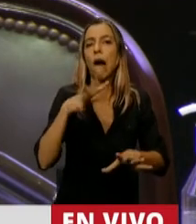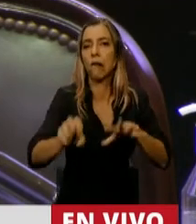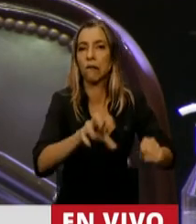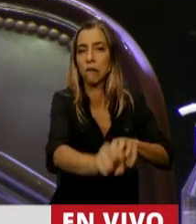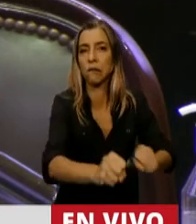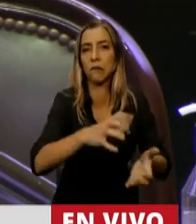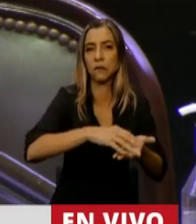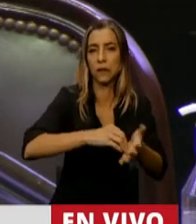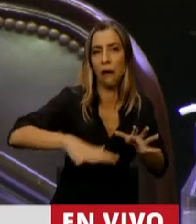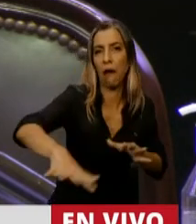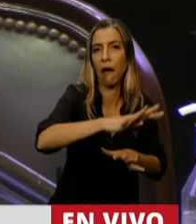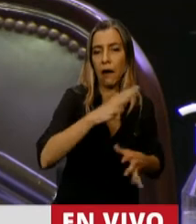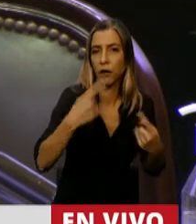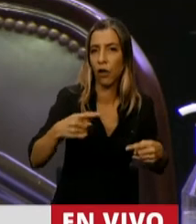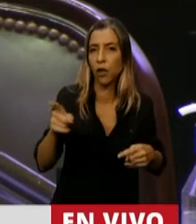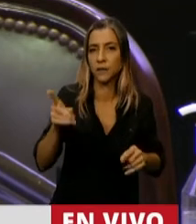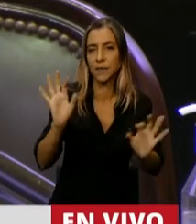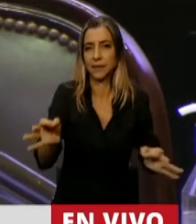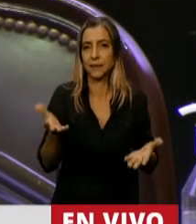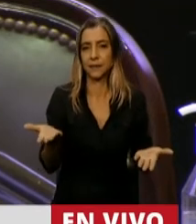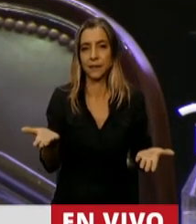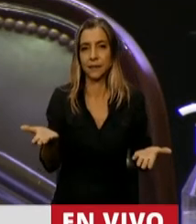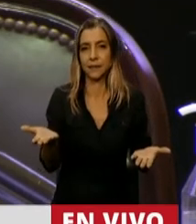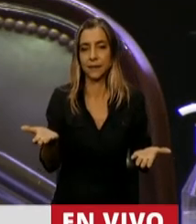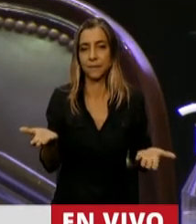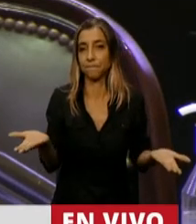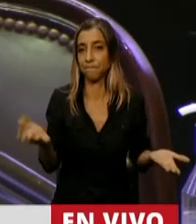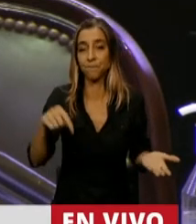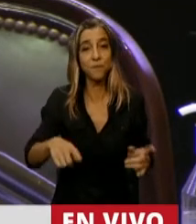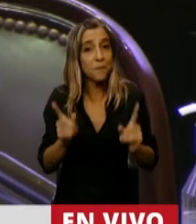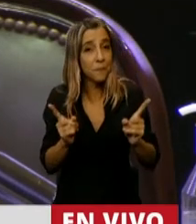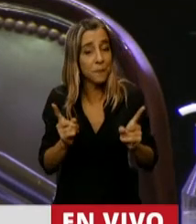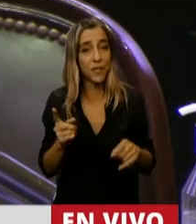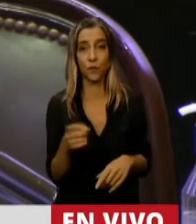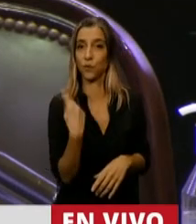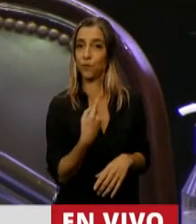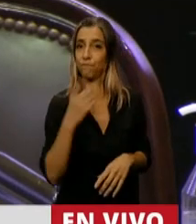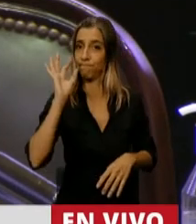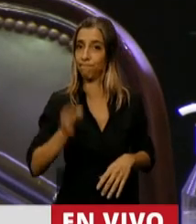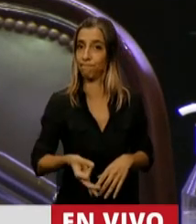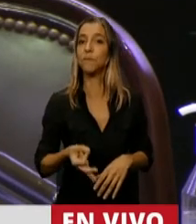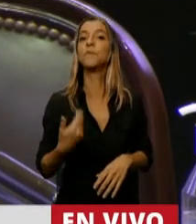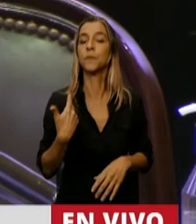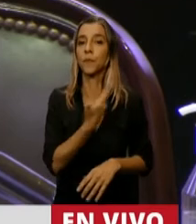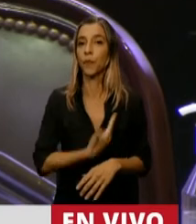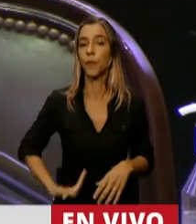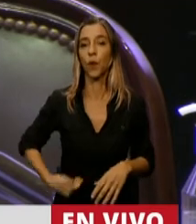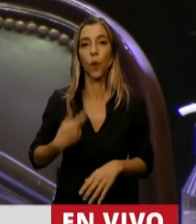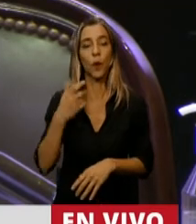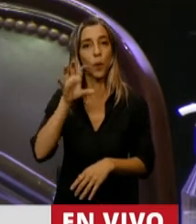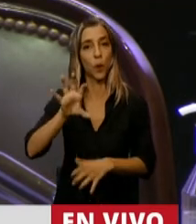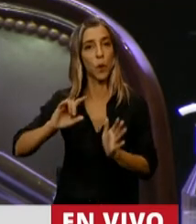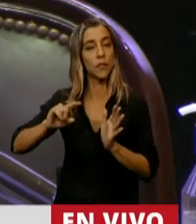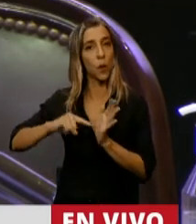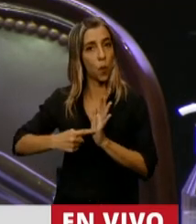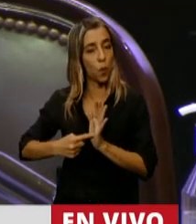y a lo ancho de nuestro país. Es más, hoy nos enteramos que el gobierno de la provincia de Buenos